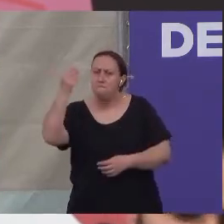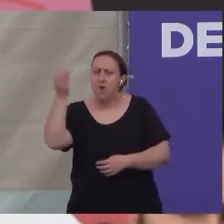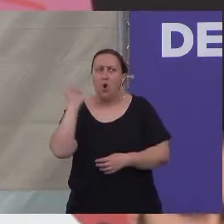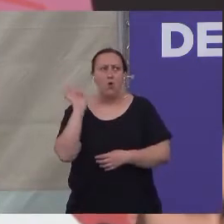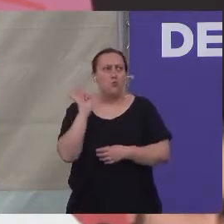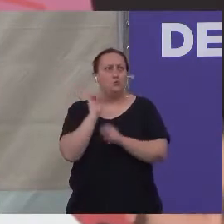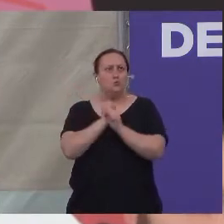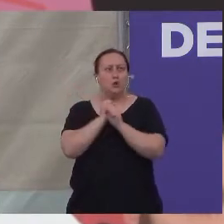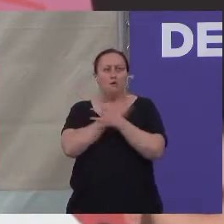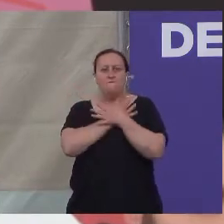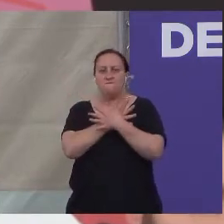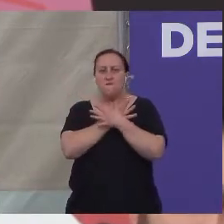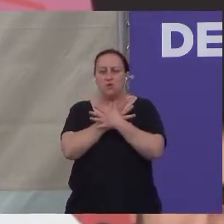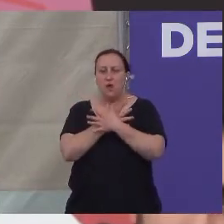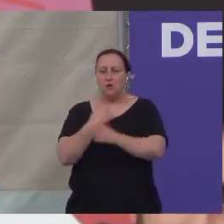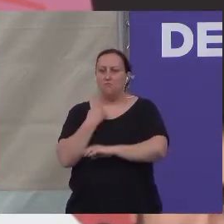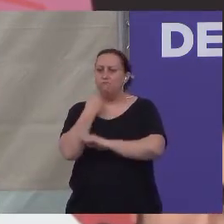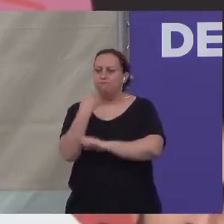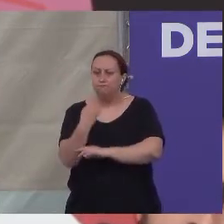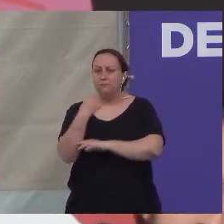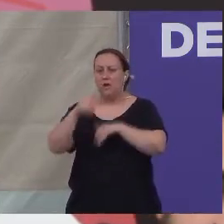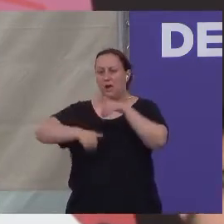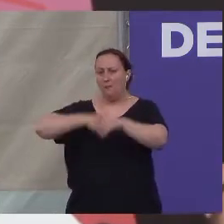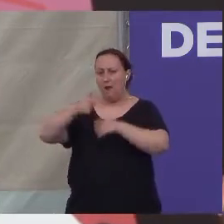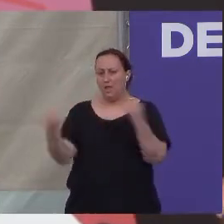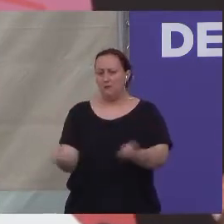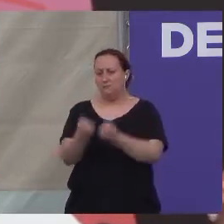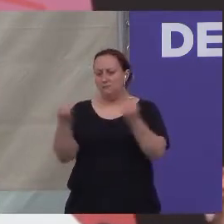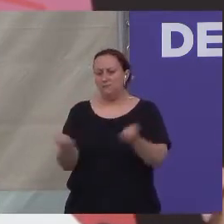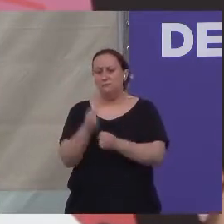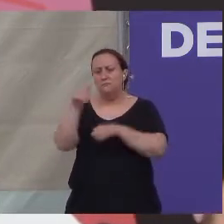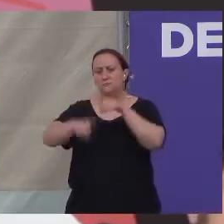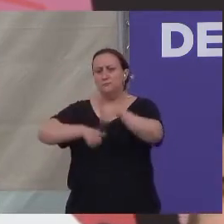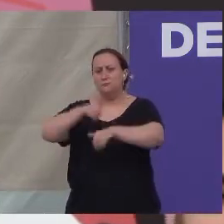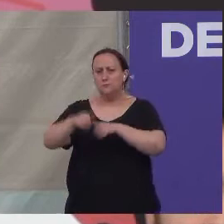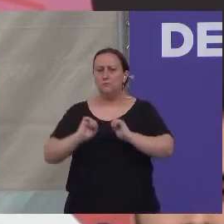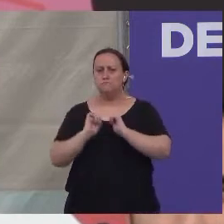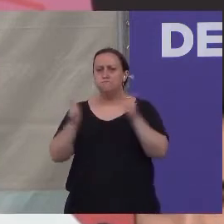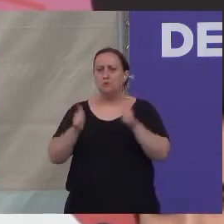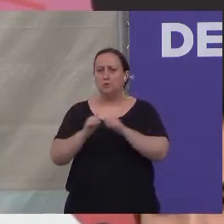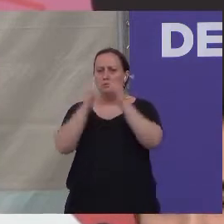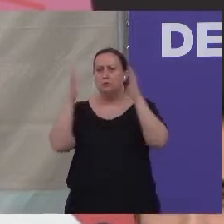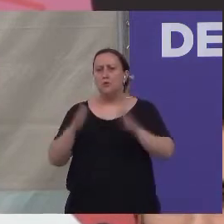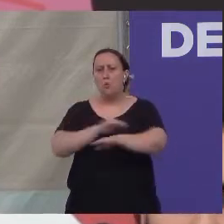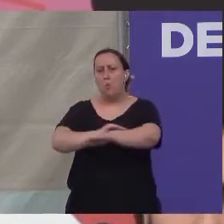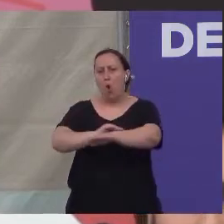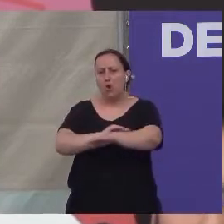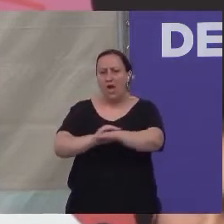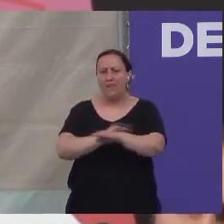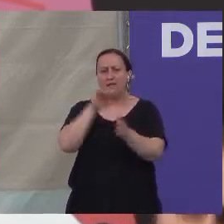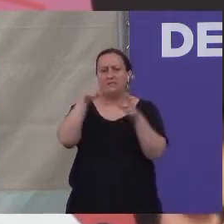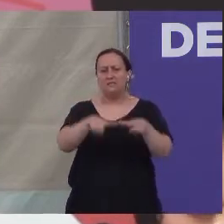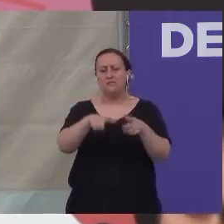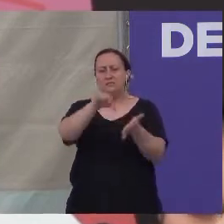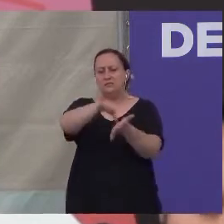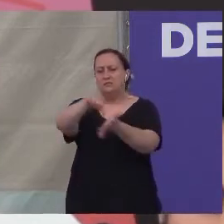voluntario a las campañas electorales y a poner en marcha moradas y sedes de Podemos por todo